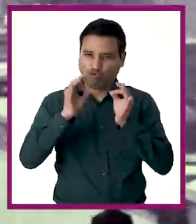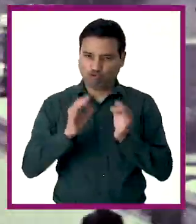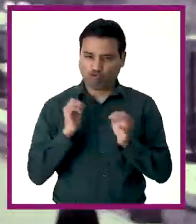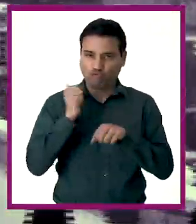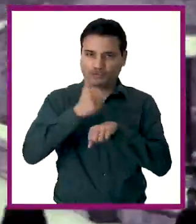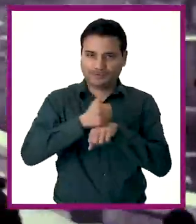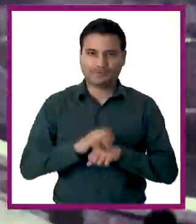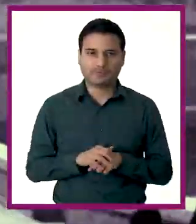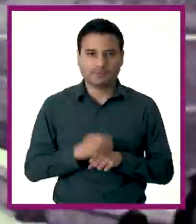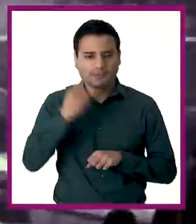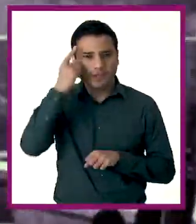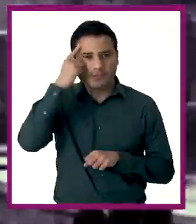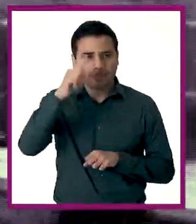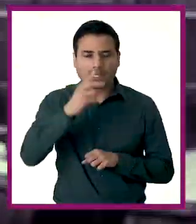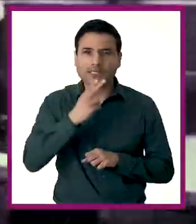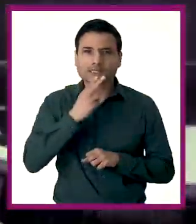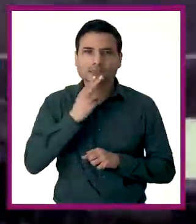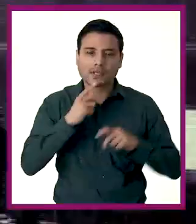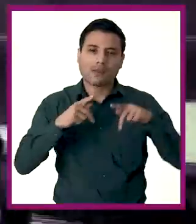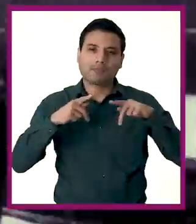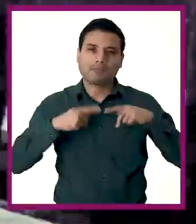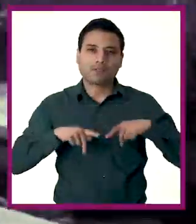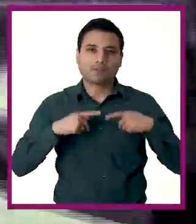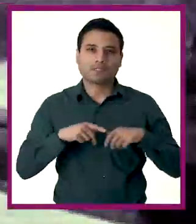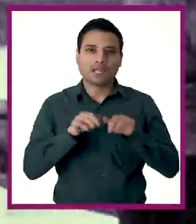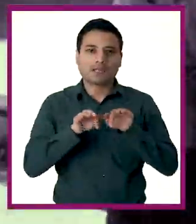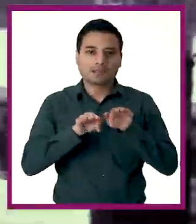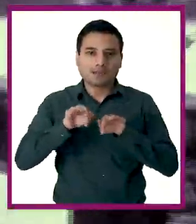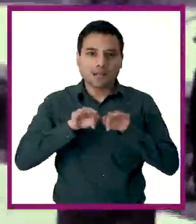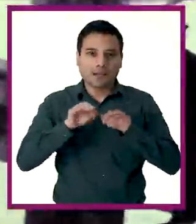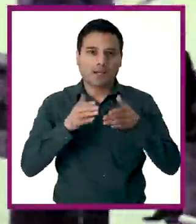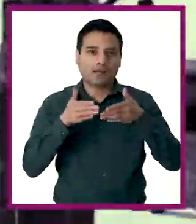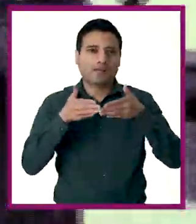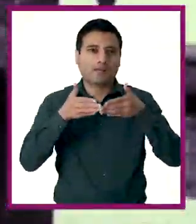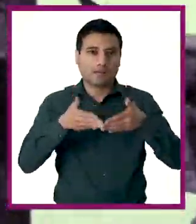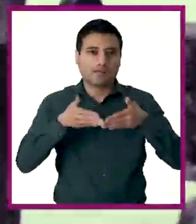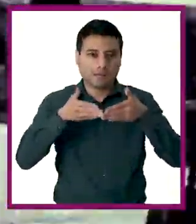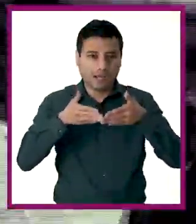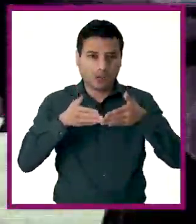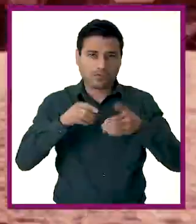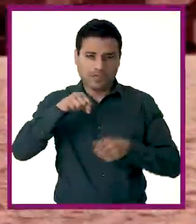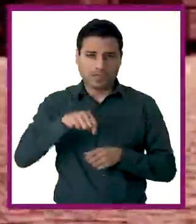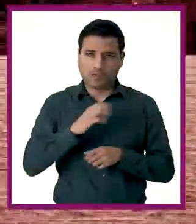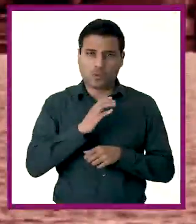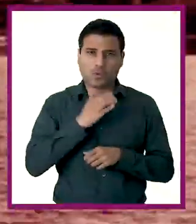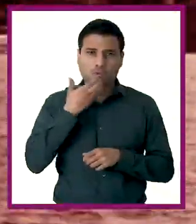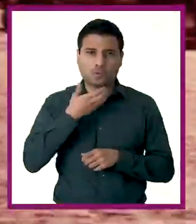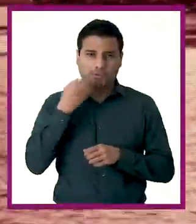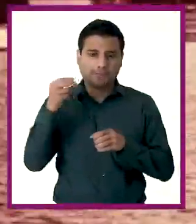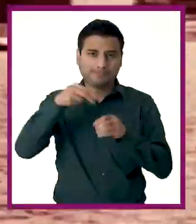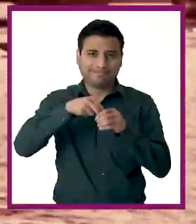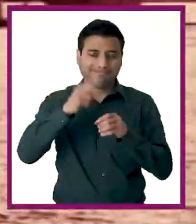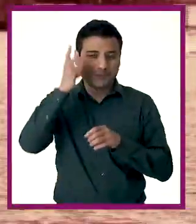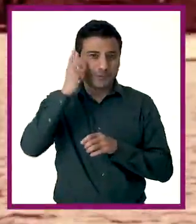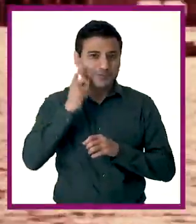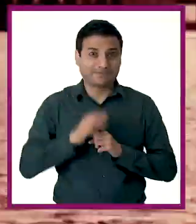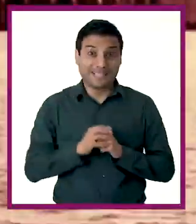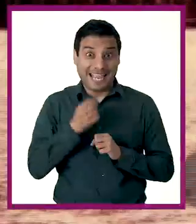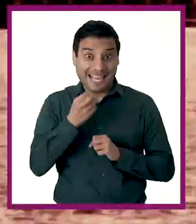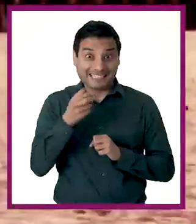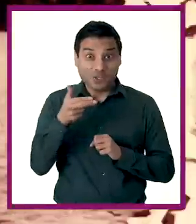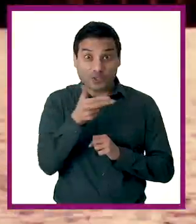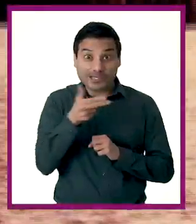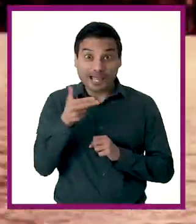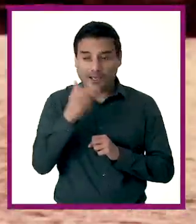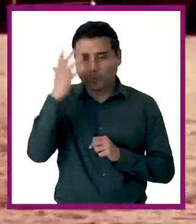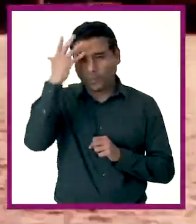hotel terminal que servía para hospedar a los trabajadores de la línea de buques de vapor del Pacífico canadiense. Este